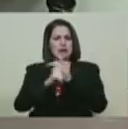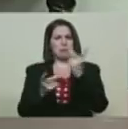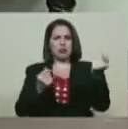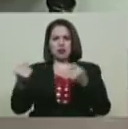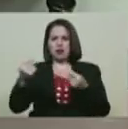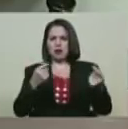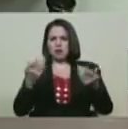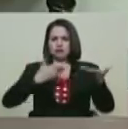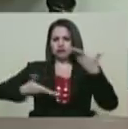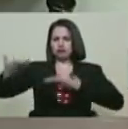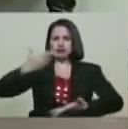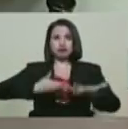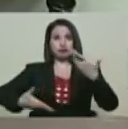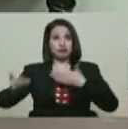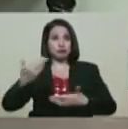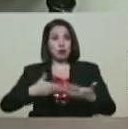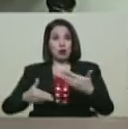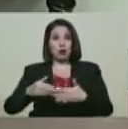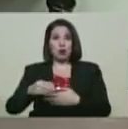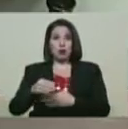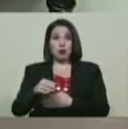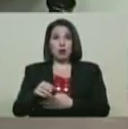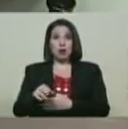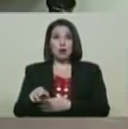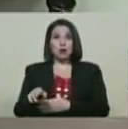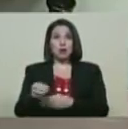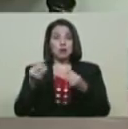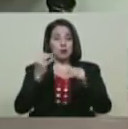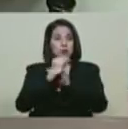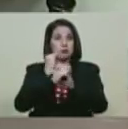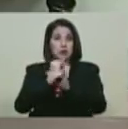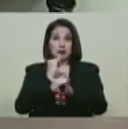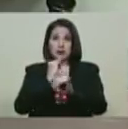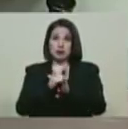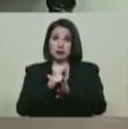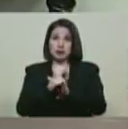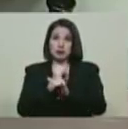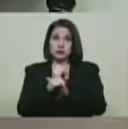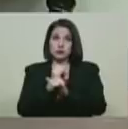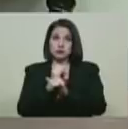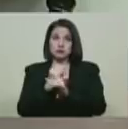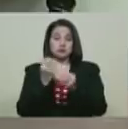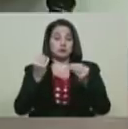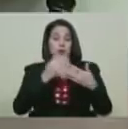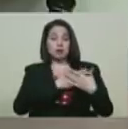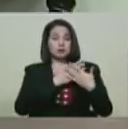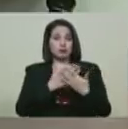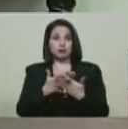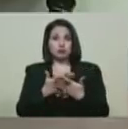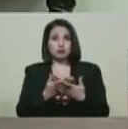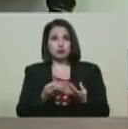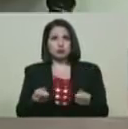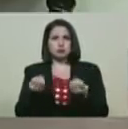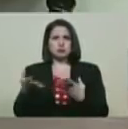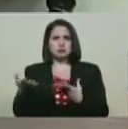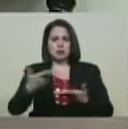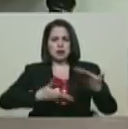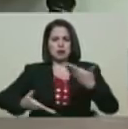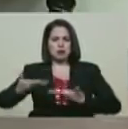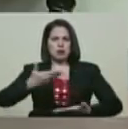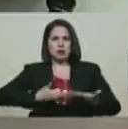mejor conocidas como exchange. Las casas de intercambio serán las que brinden la infraestructura para la